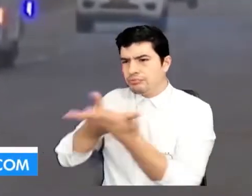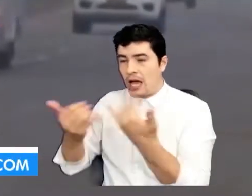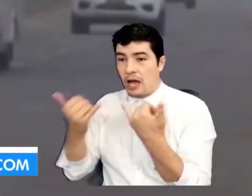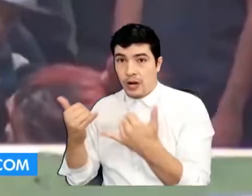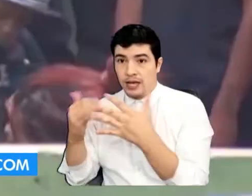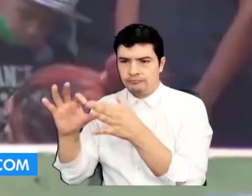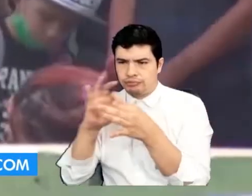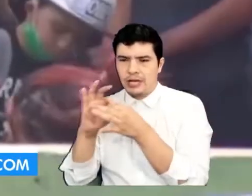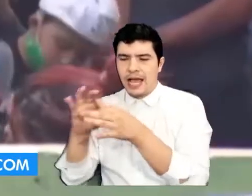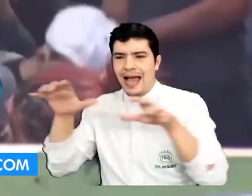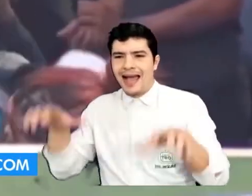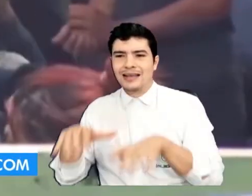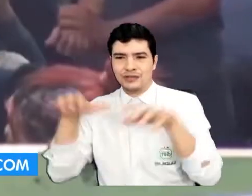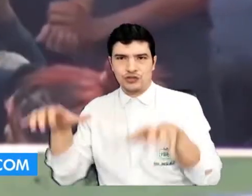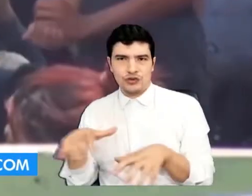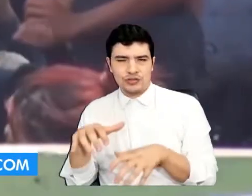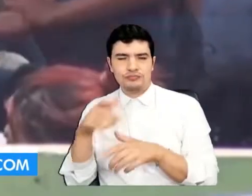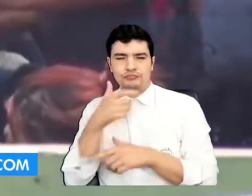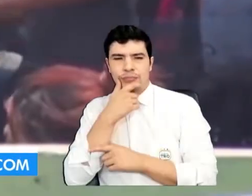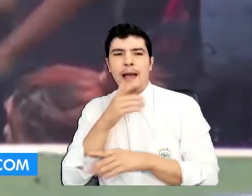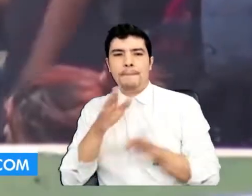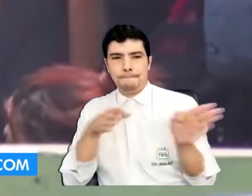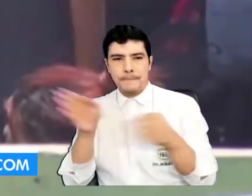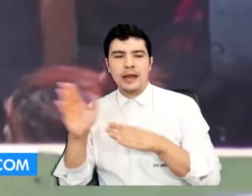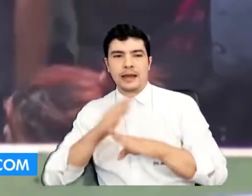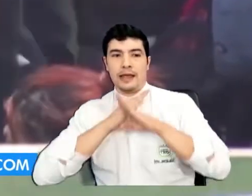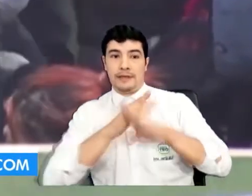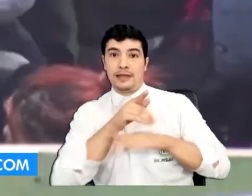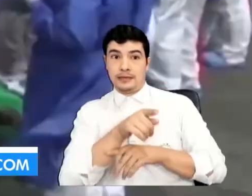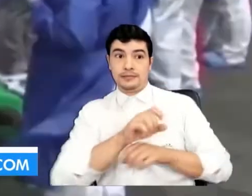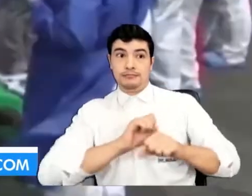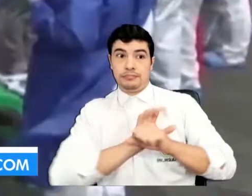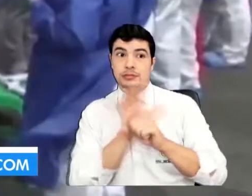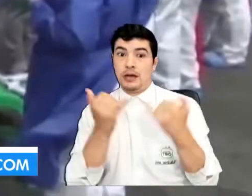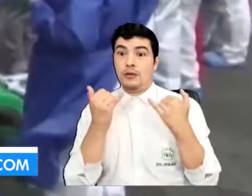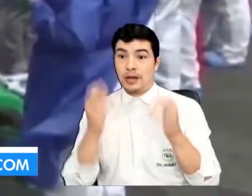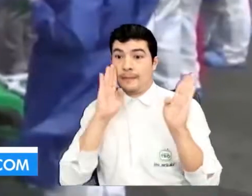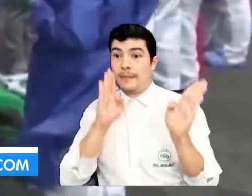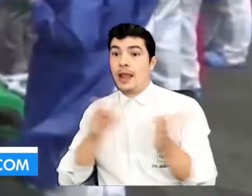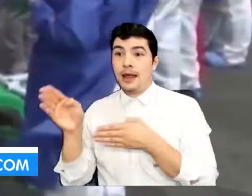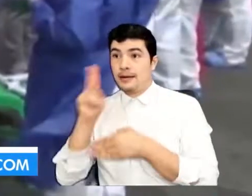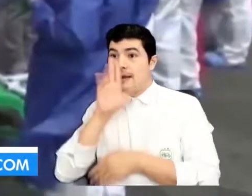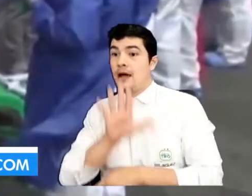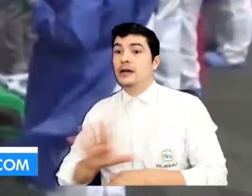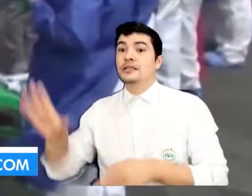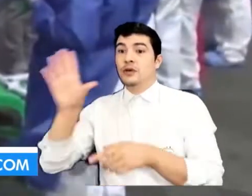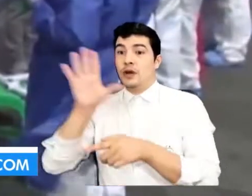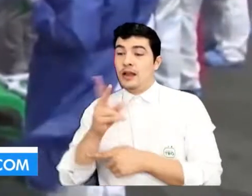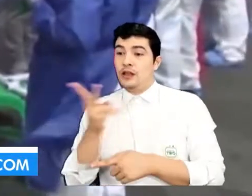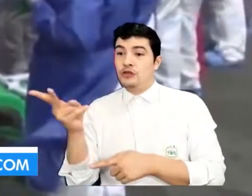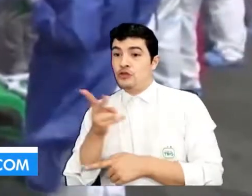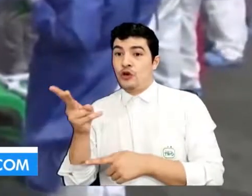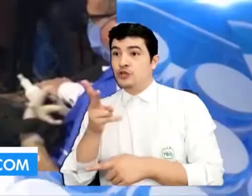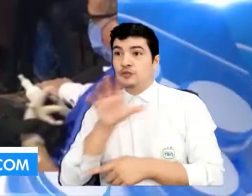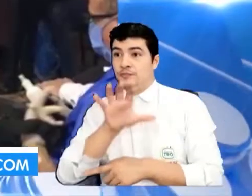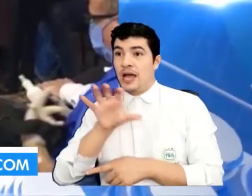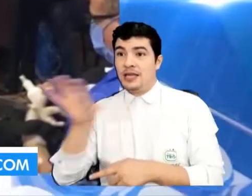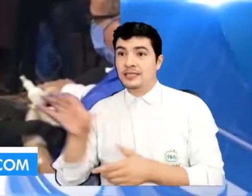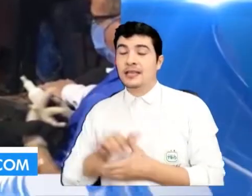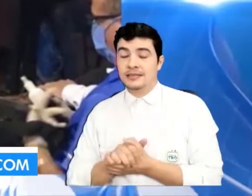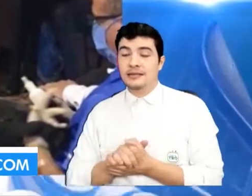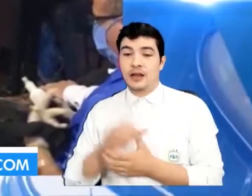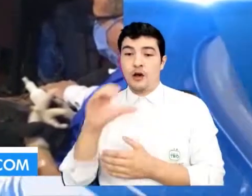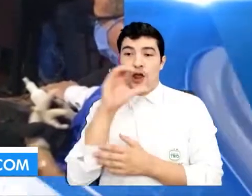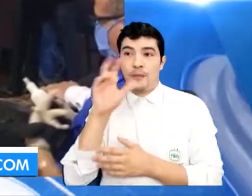la frontera será un asunto que demandará esfuerzos de los gobiernos de Norte de Santander y el estado Táchira en Venezuela. A esa conclusión llegaron las comisiones